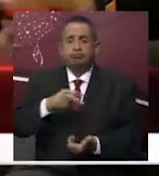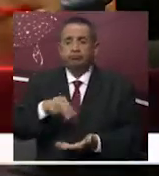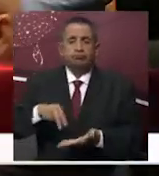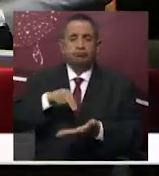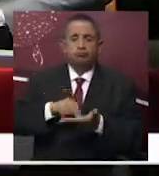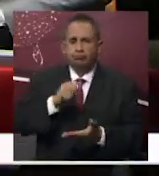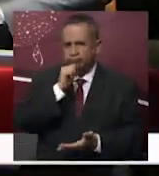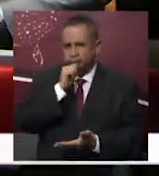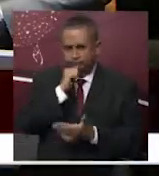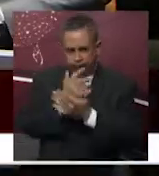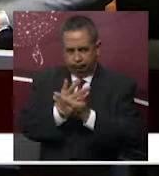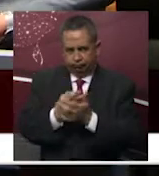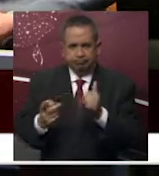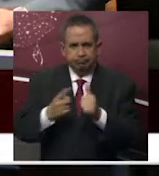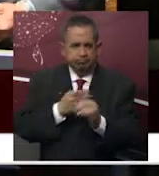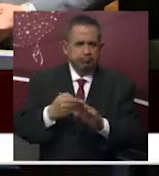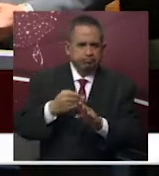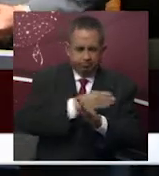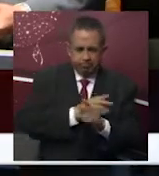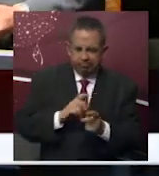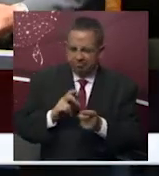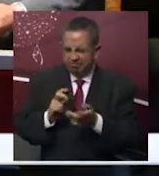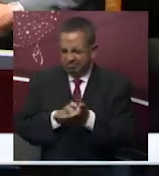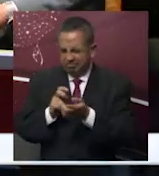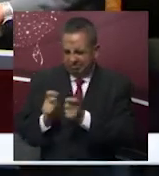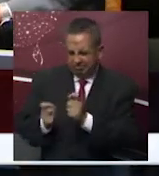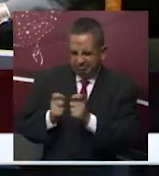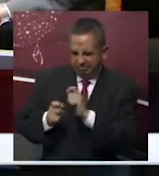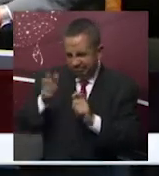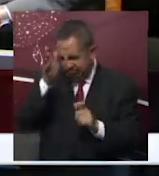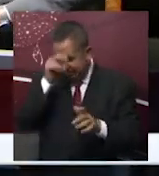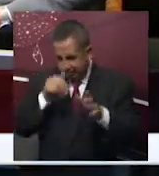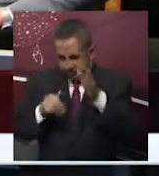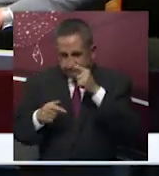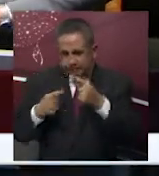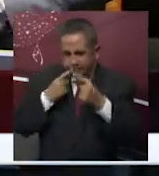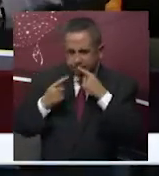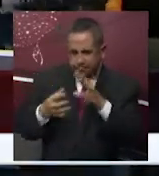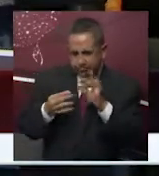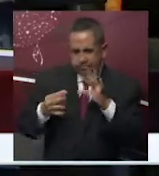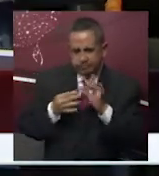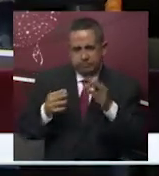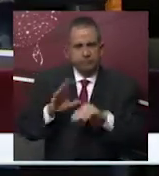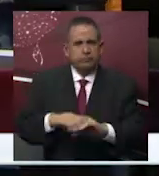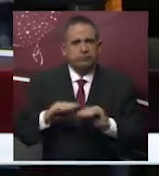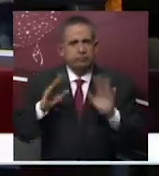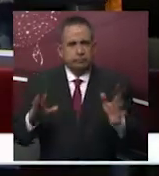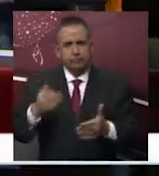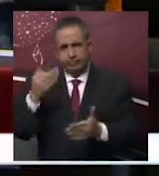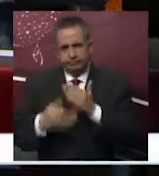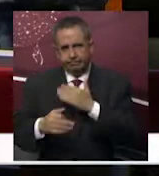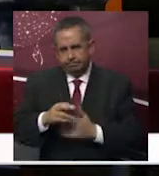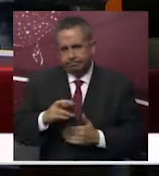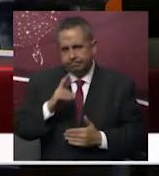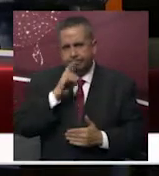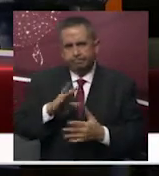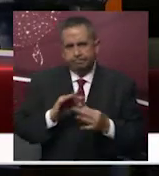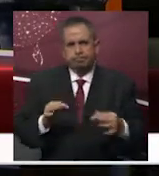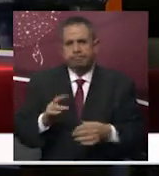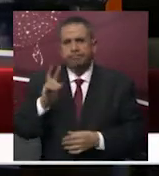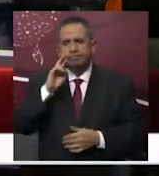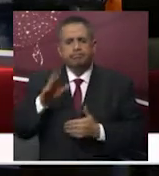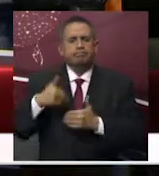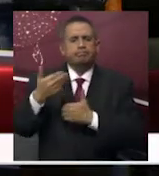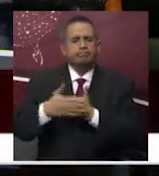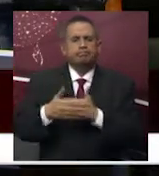de ellos para poder estar ajustando algunos puntos que quedaron por resolver y pueda